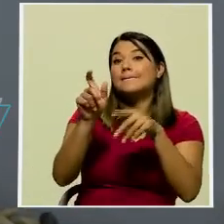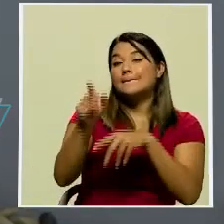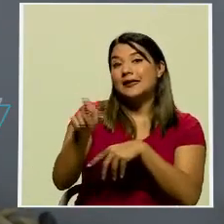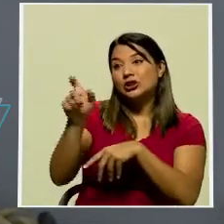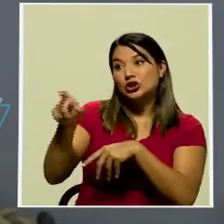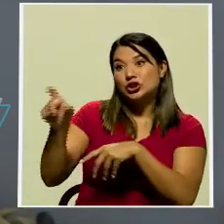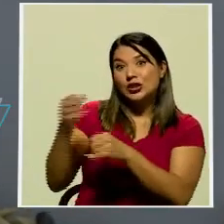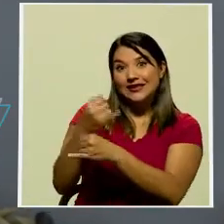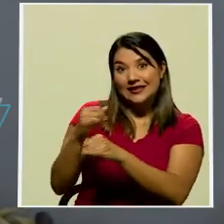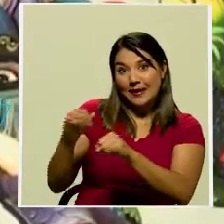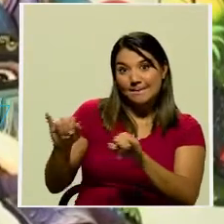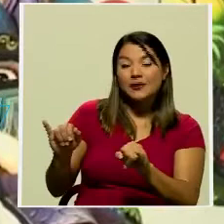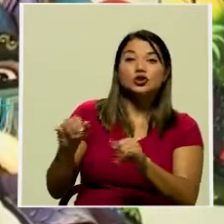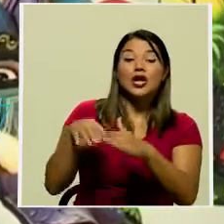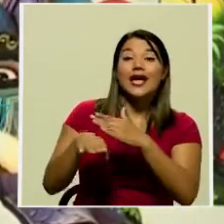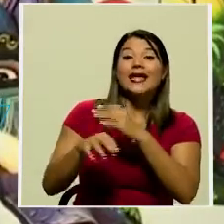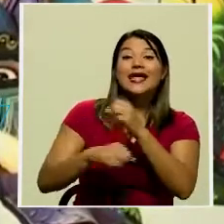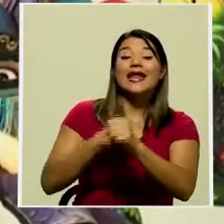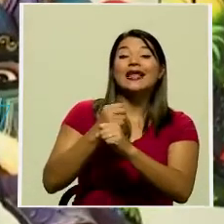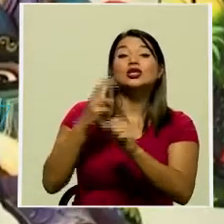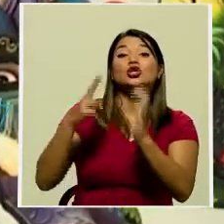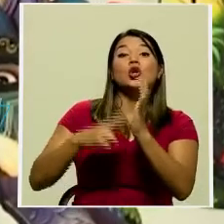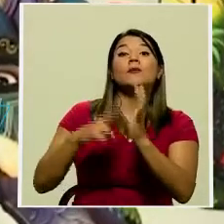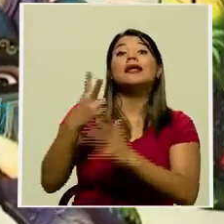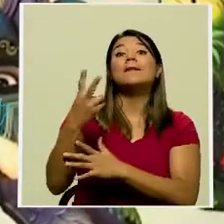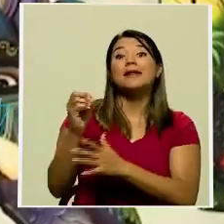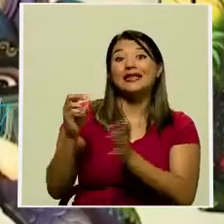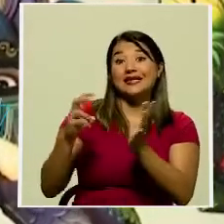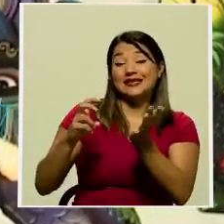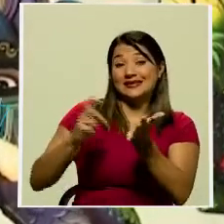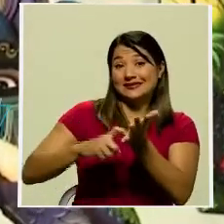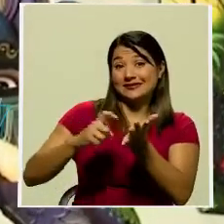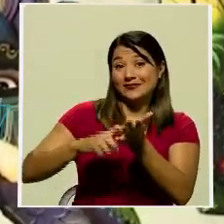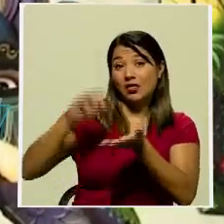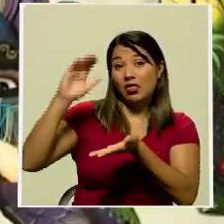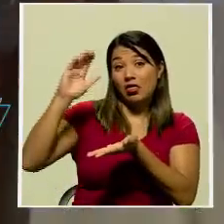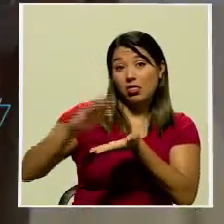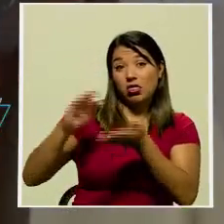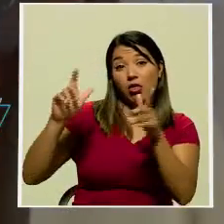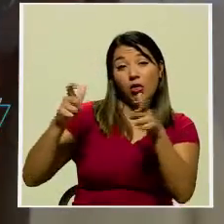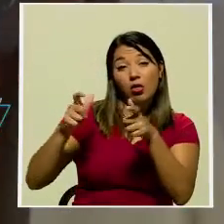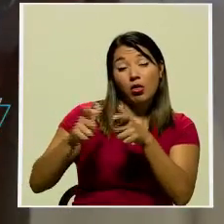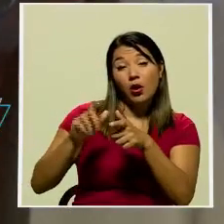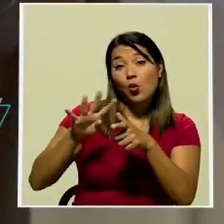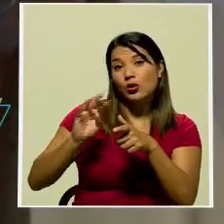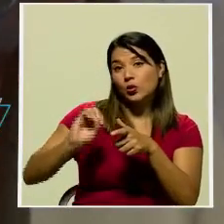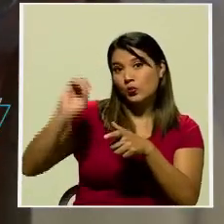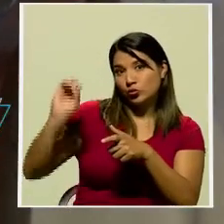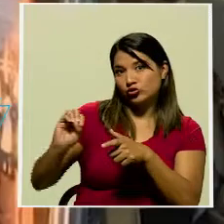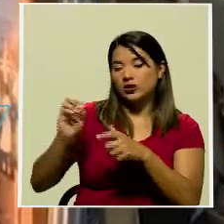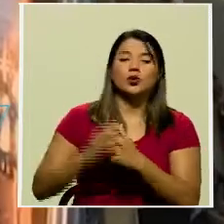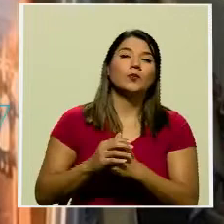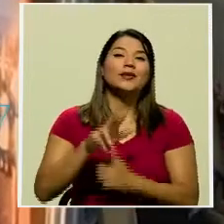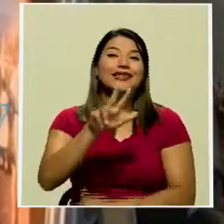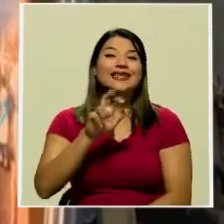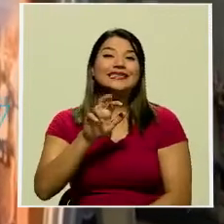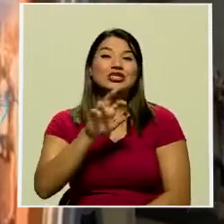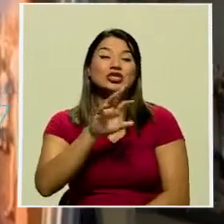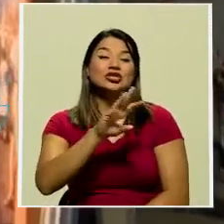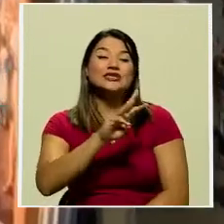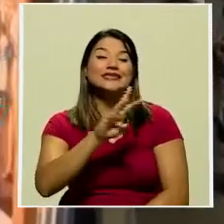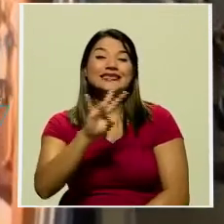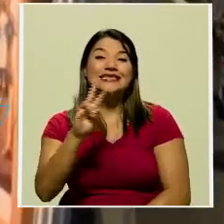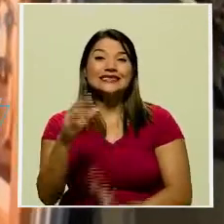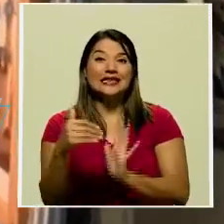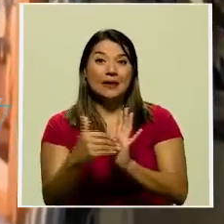independientes registradas en el 2020 disminuyó 4%. De los más de 367.000 emprendimientos,